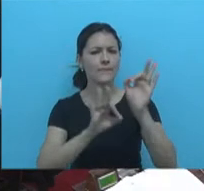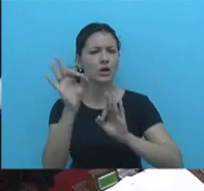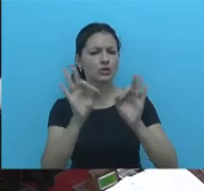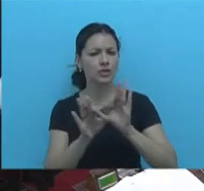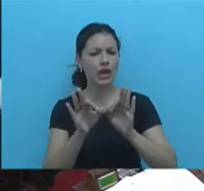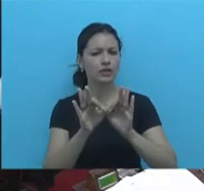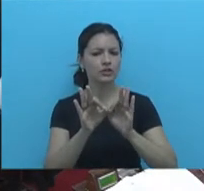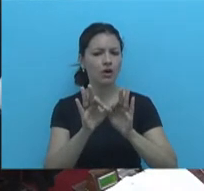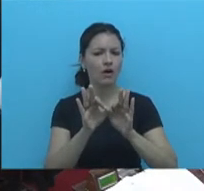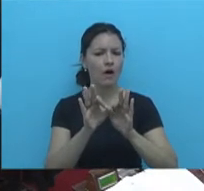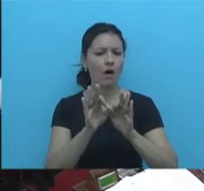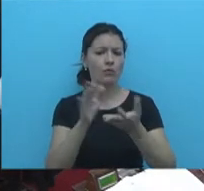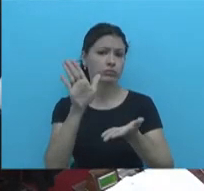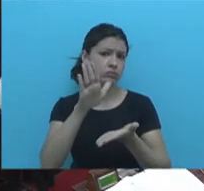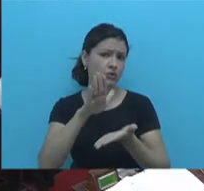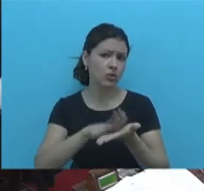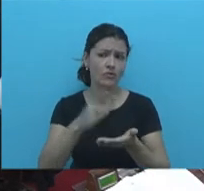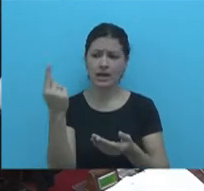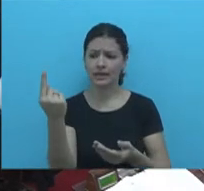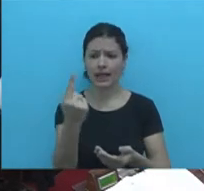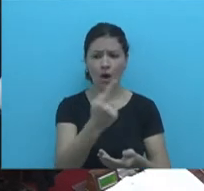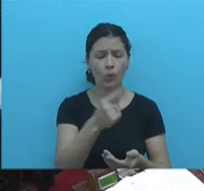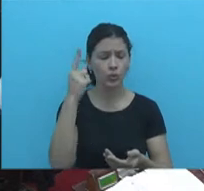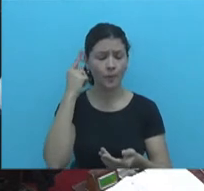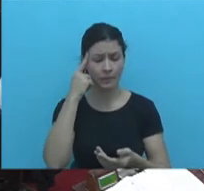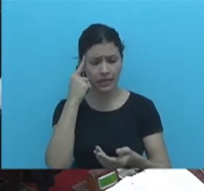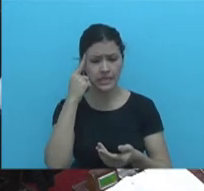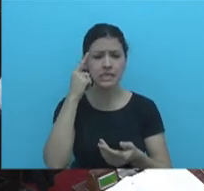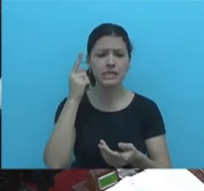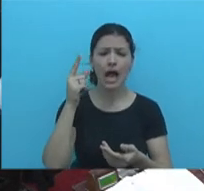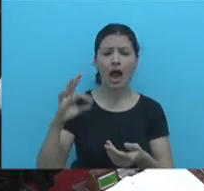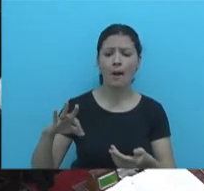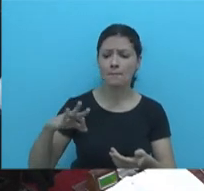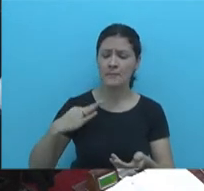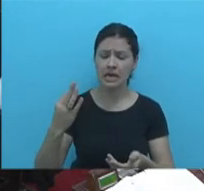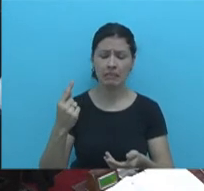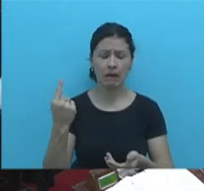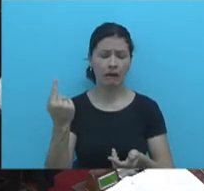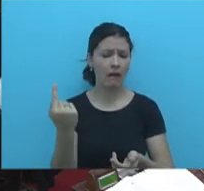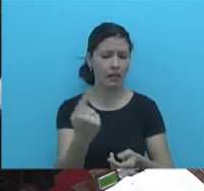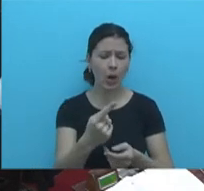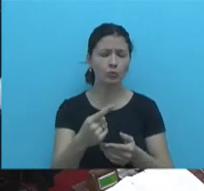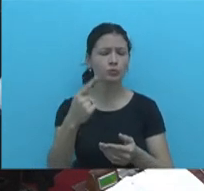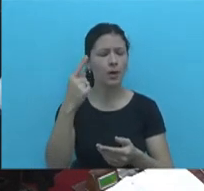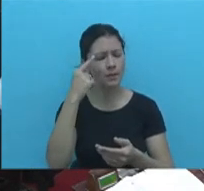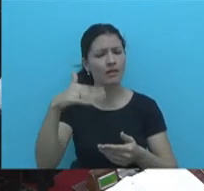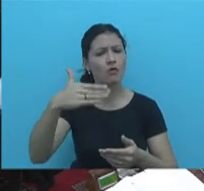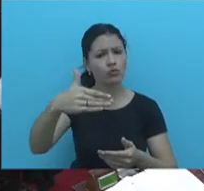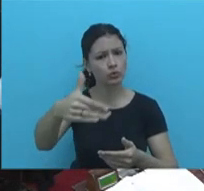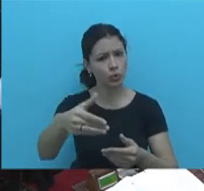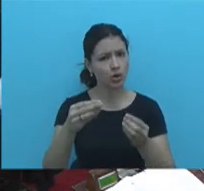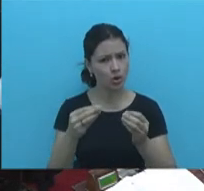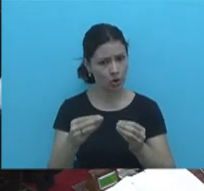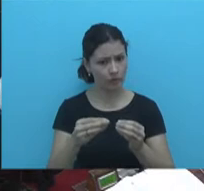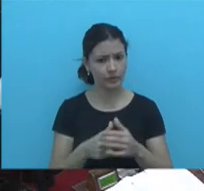uno desea hacer en la vida. Es aquello que una persona se traza con el fin de conseguir uno o varios propósitos para su existencia. En otras palabras, se